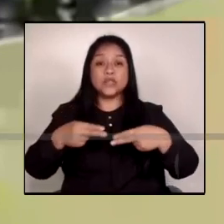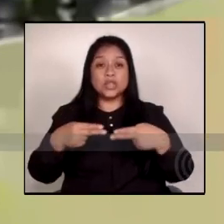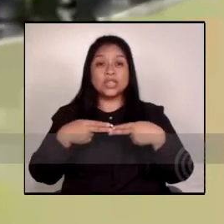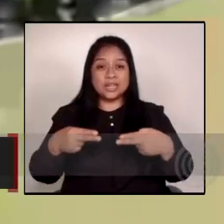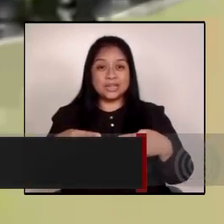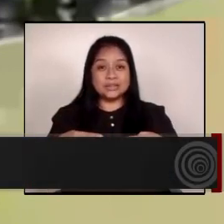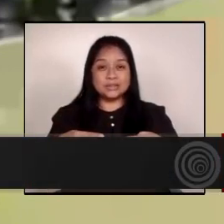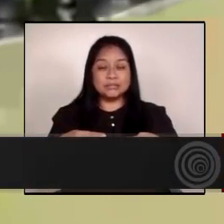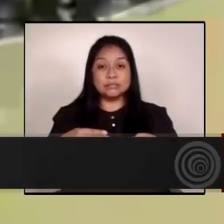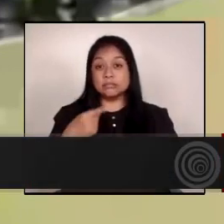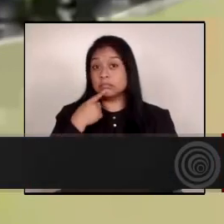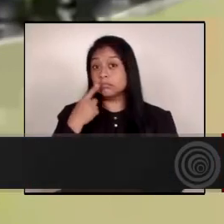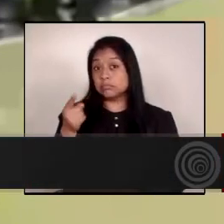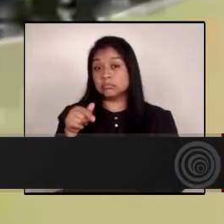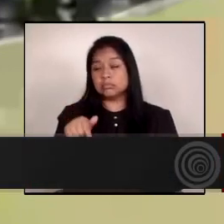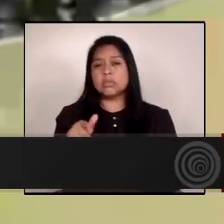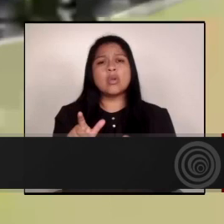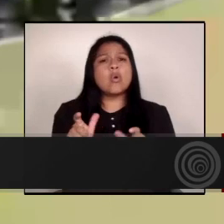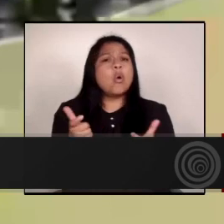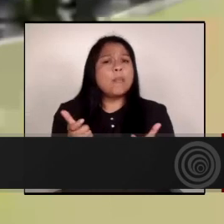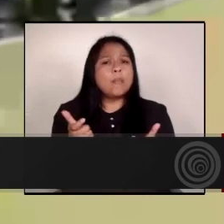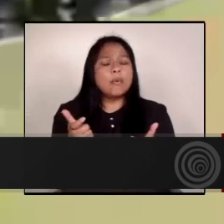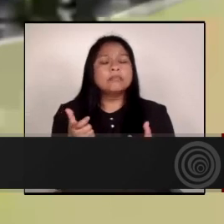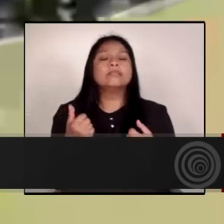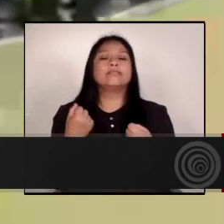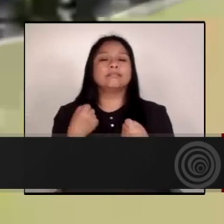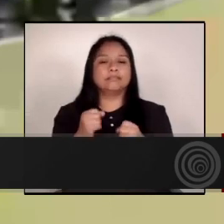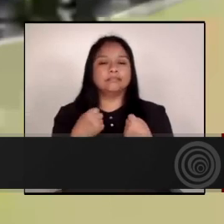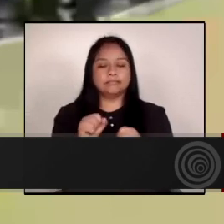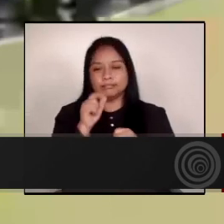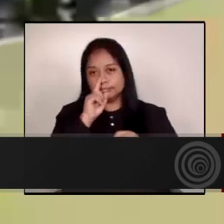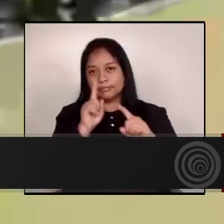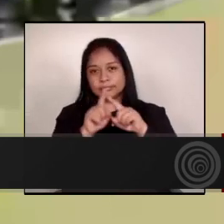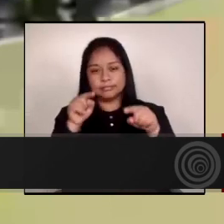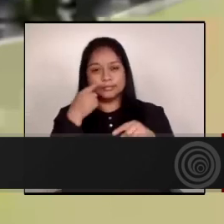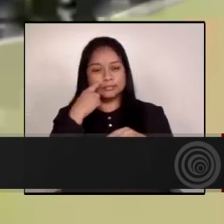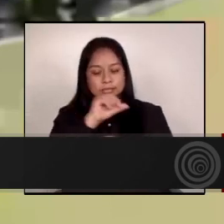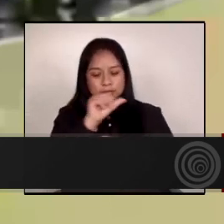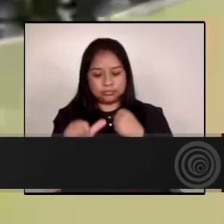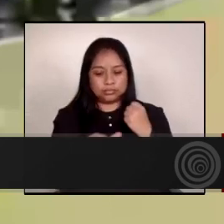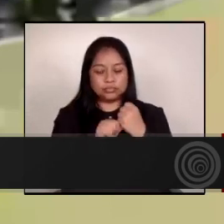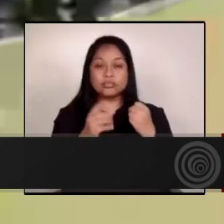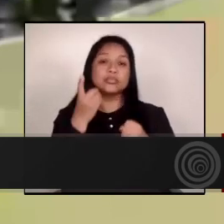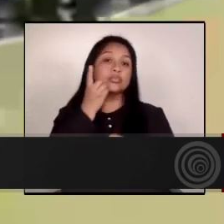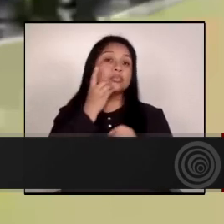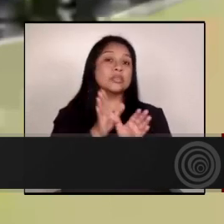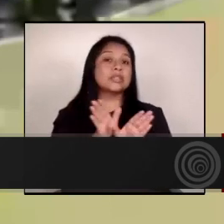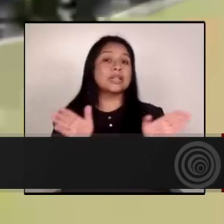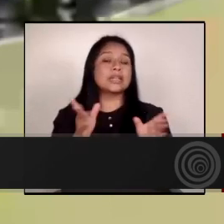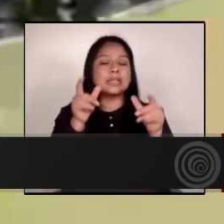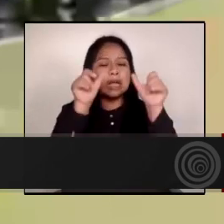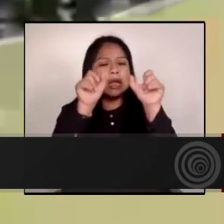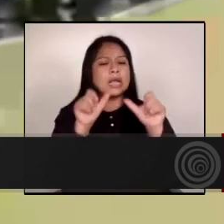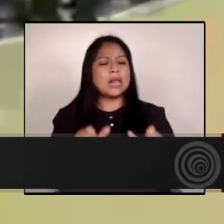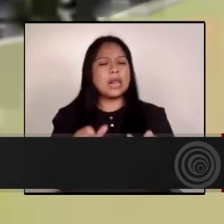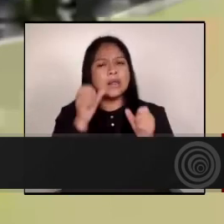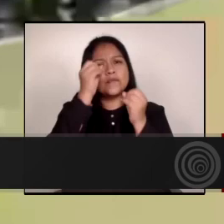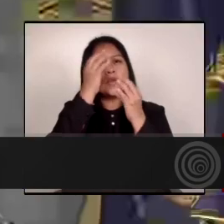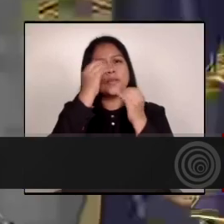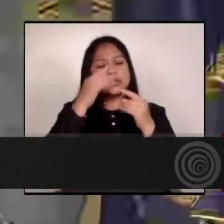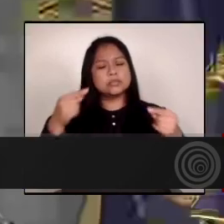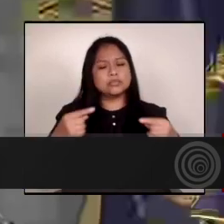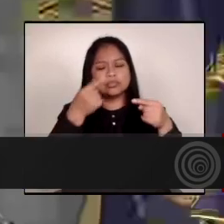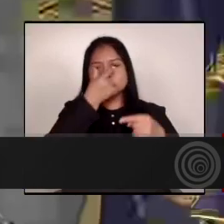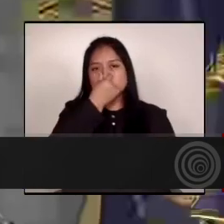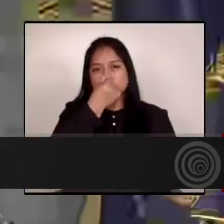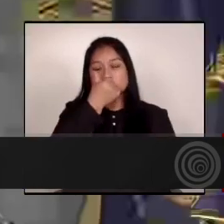Lo anterior lo lograremos a través del fortalecimiento de la Subdirección General de Análisis e Información